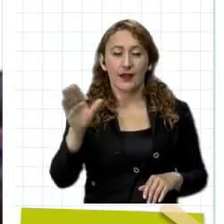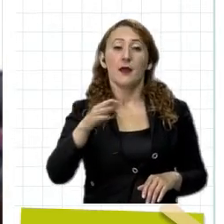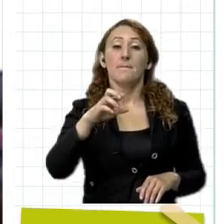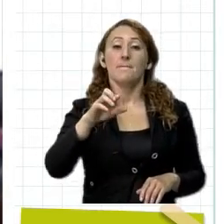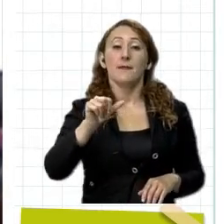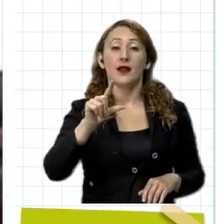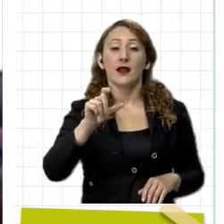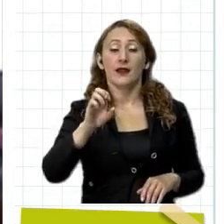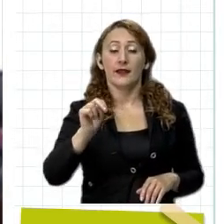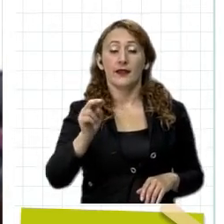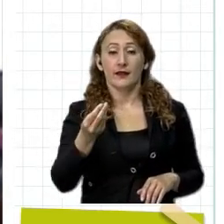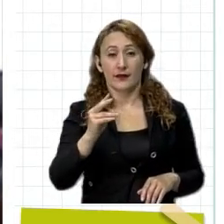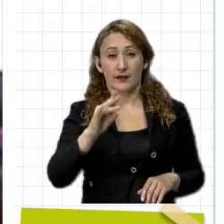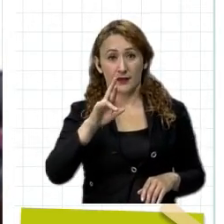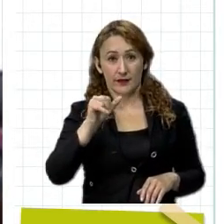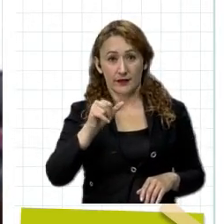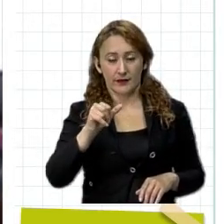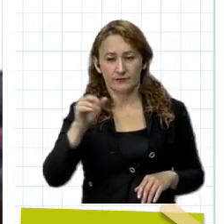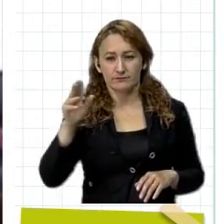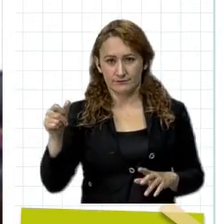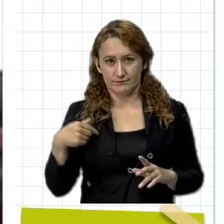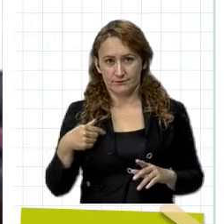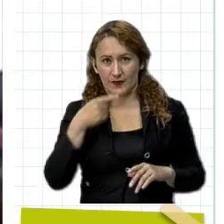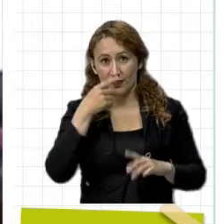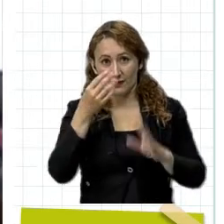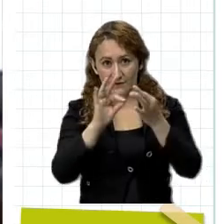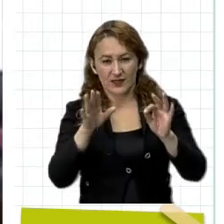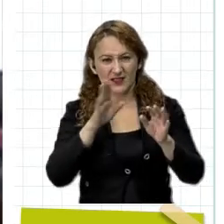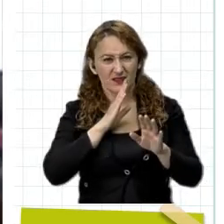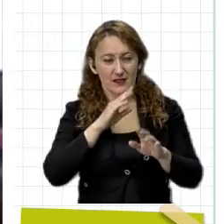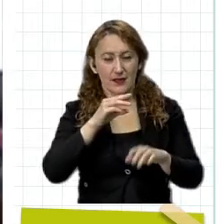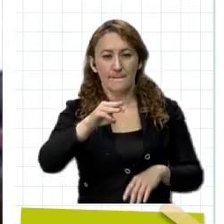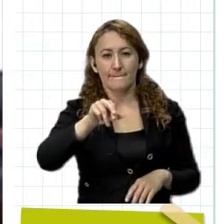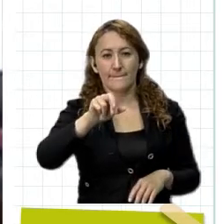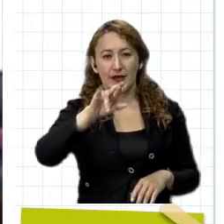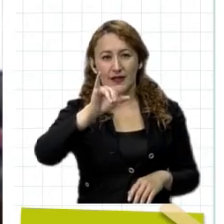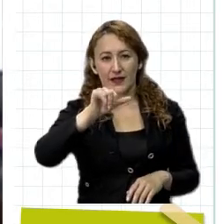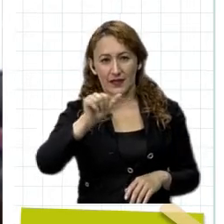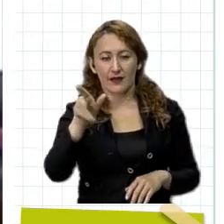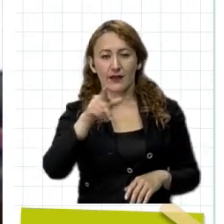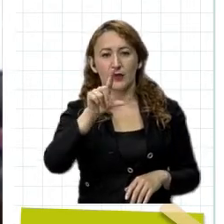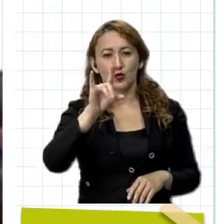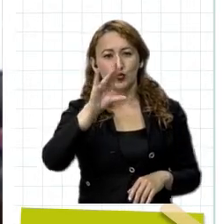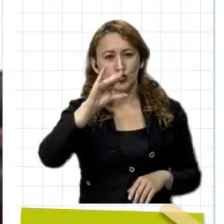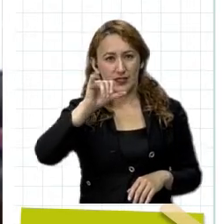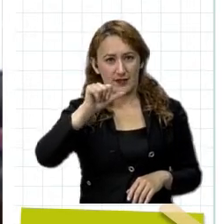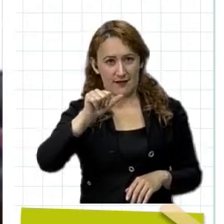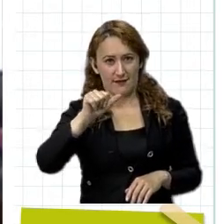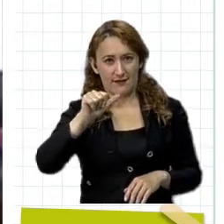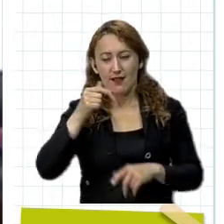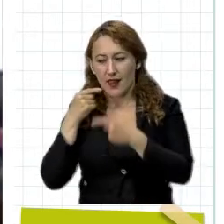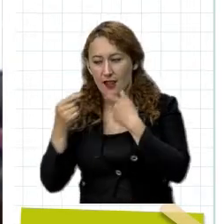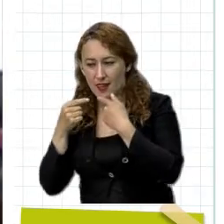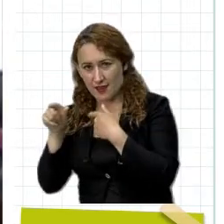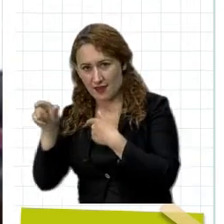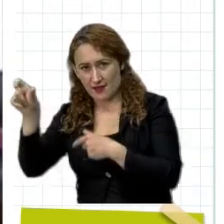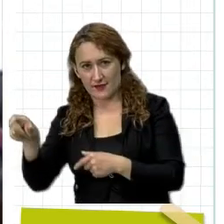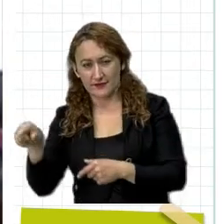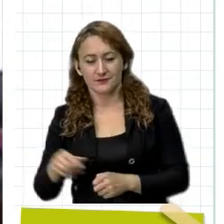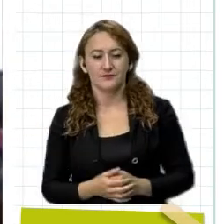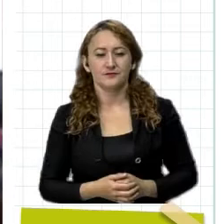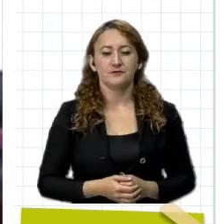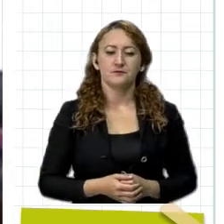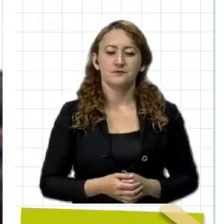Cito a continuación a María Lucía conversando con esta integrante. En medio de